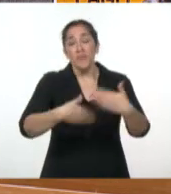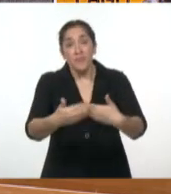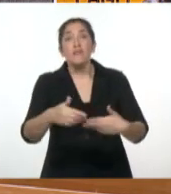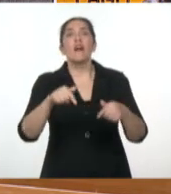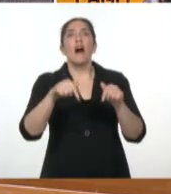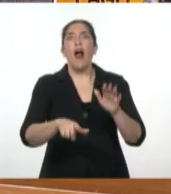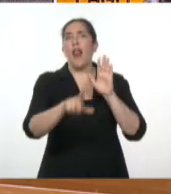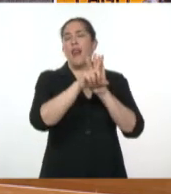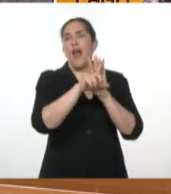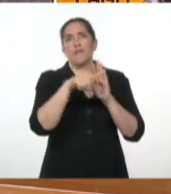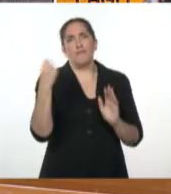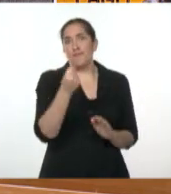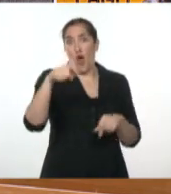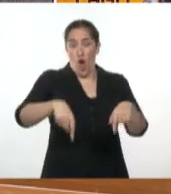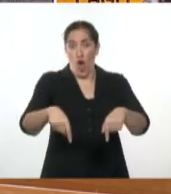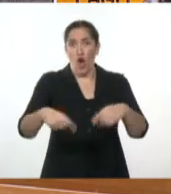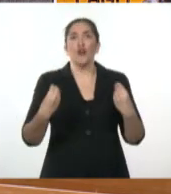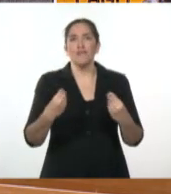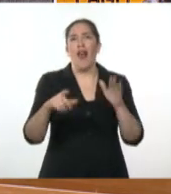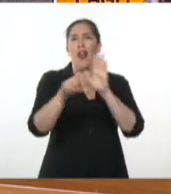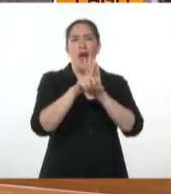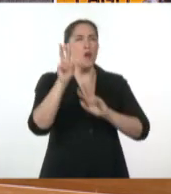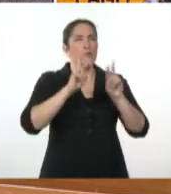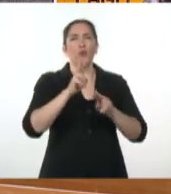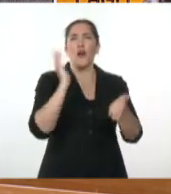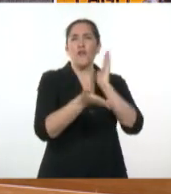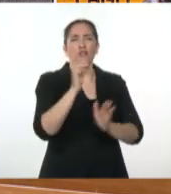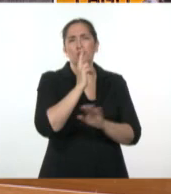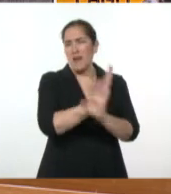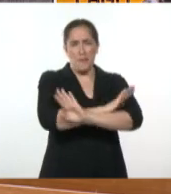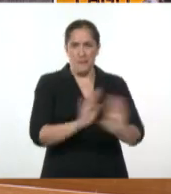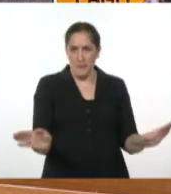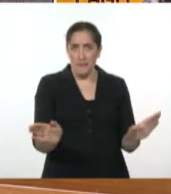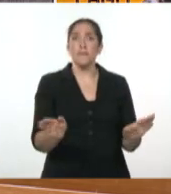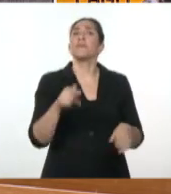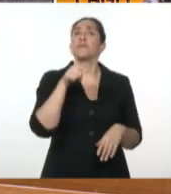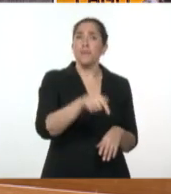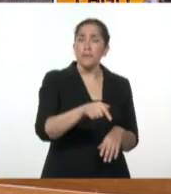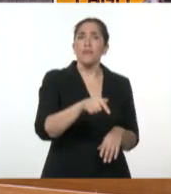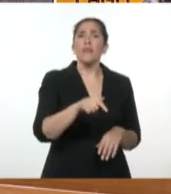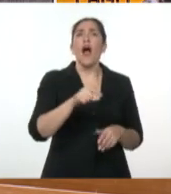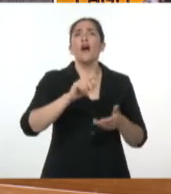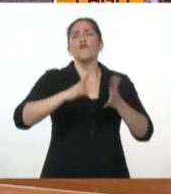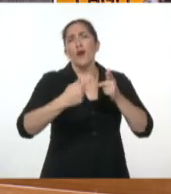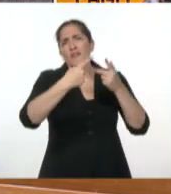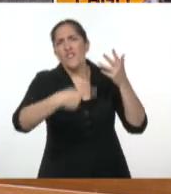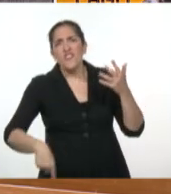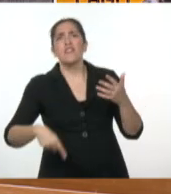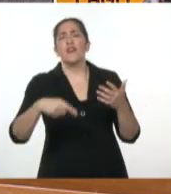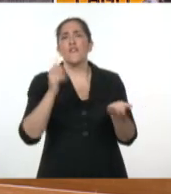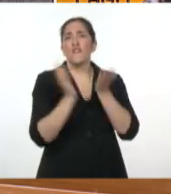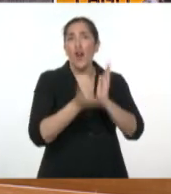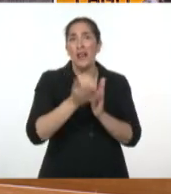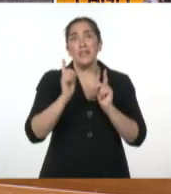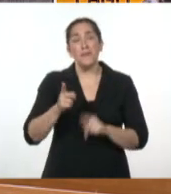una ley fundamental para erradicar la violencia contra la mujer y los distintos tipos de violencia que, como decía bien